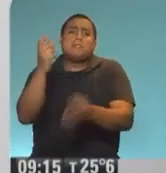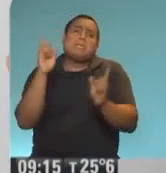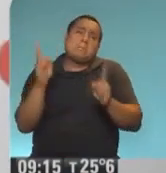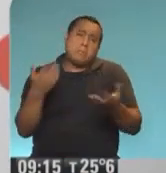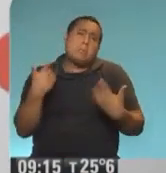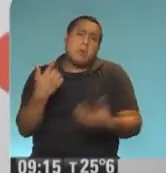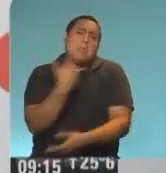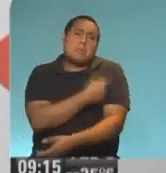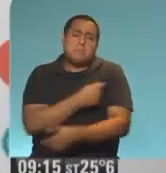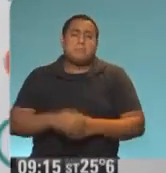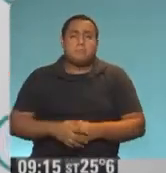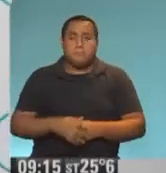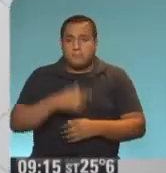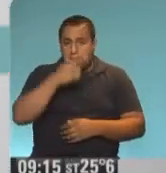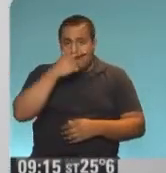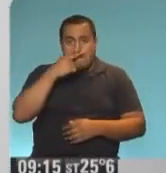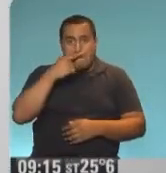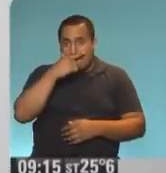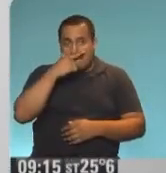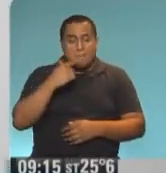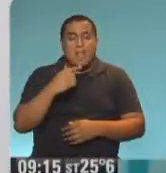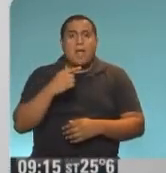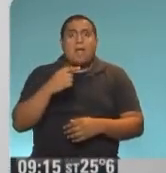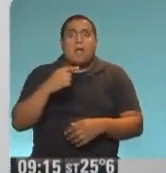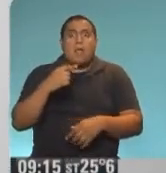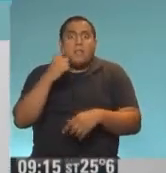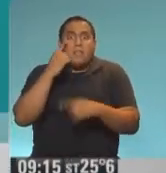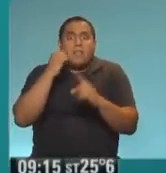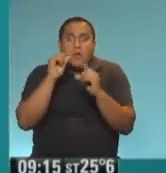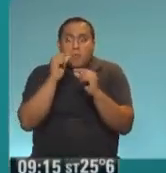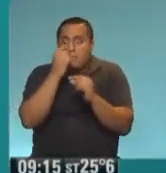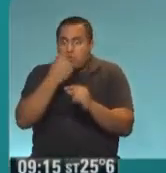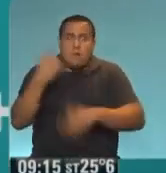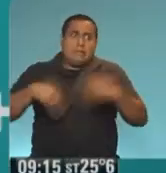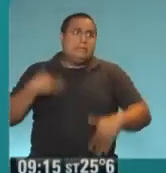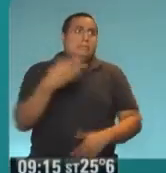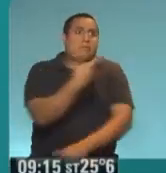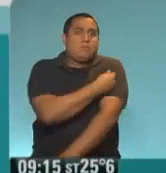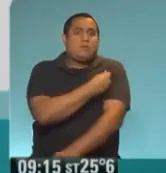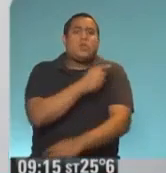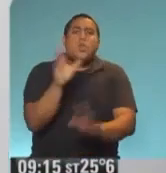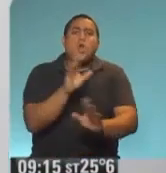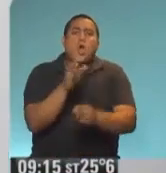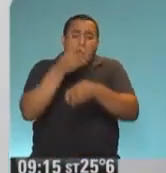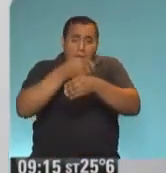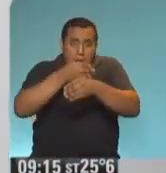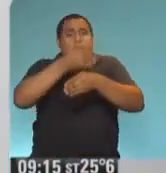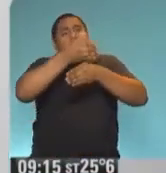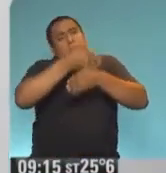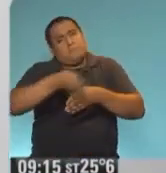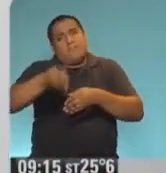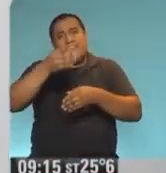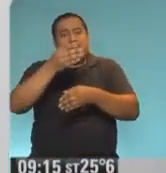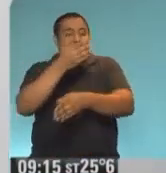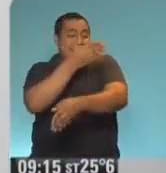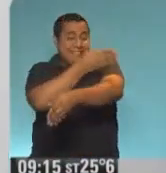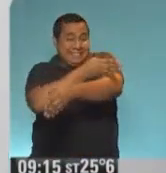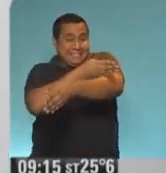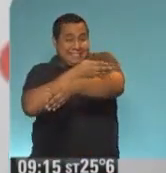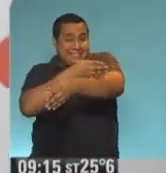la segunda, vuelvo a decir, no es que el día 21 tiene que salir corriendo a aplicarse, es a partir del día 21. Pero